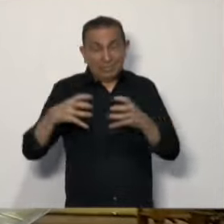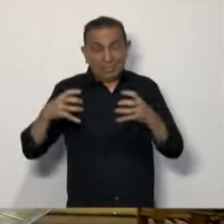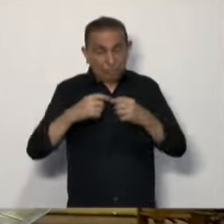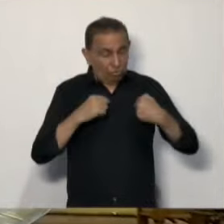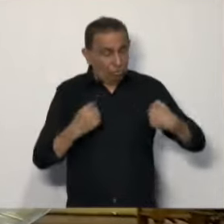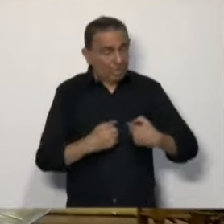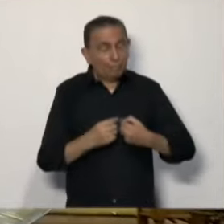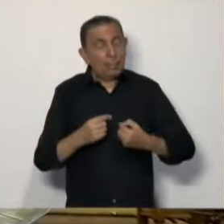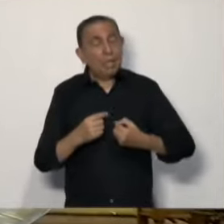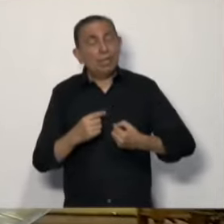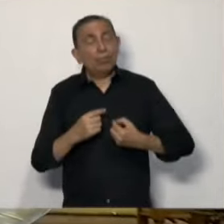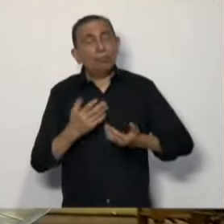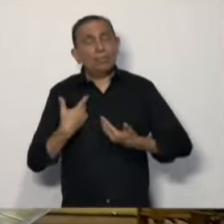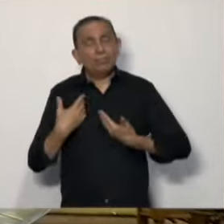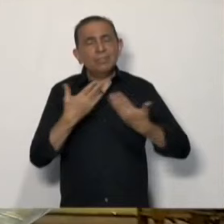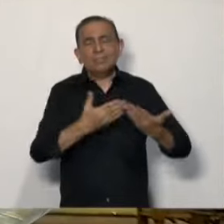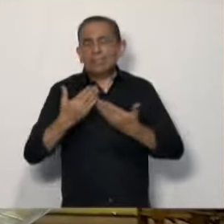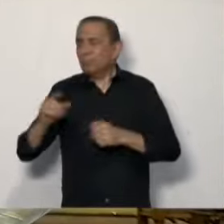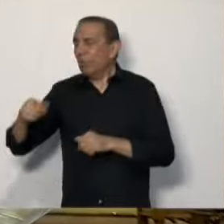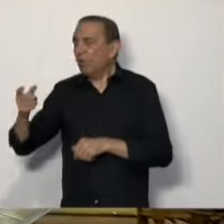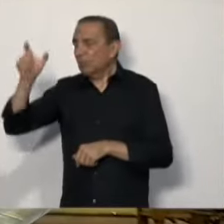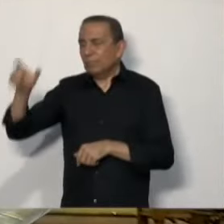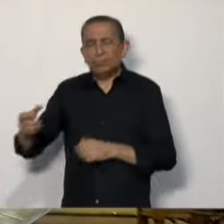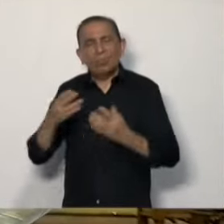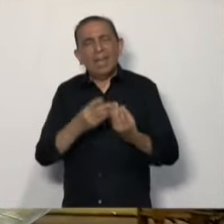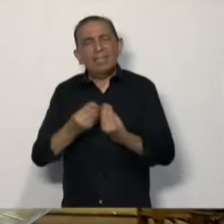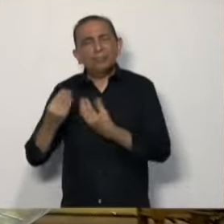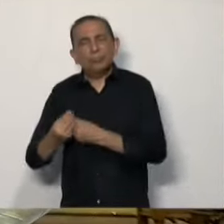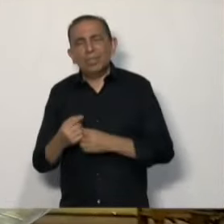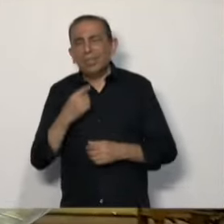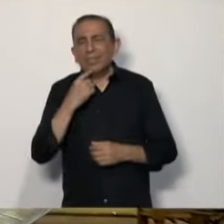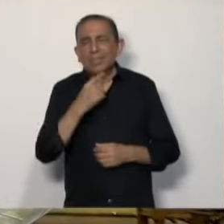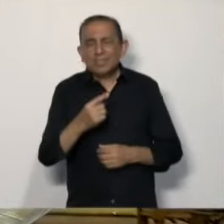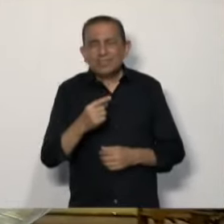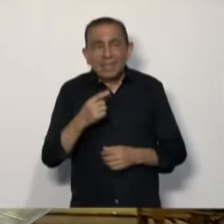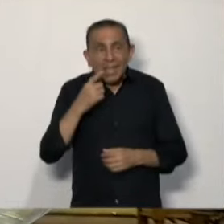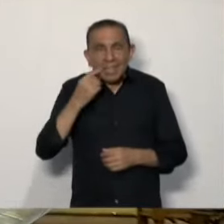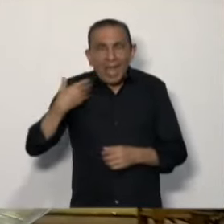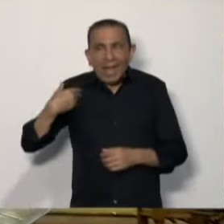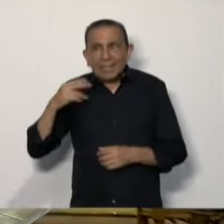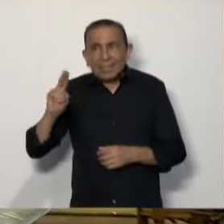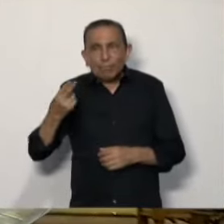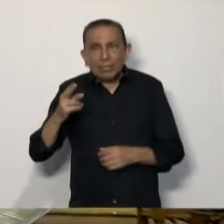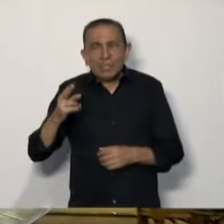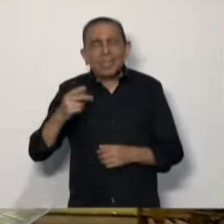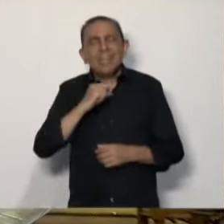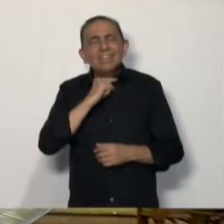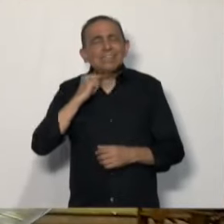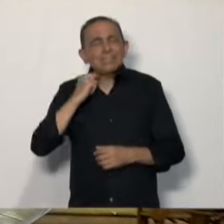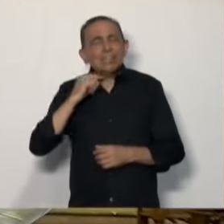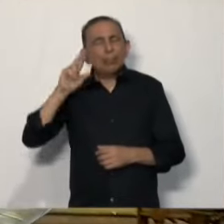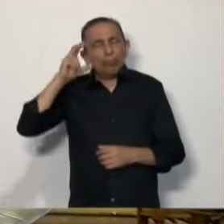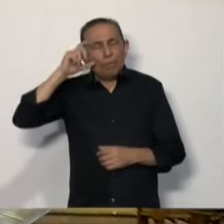y ponernos al servicio de los otros. Decía unos poquitos días antes de morir, asesinado el 24